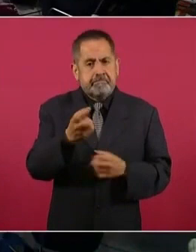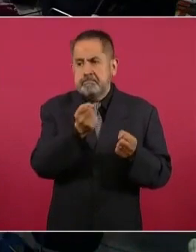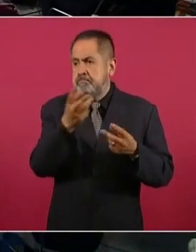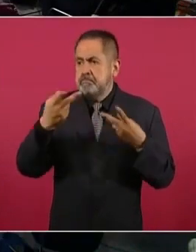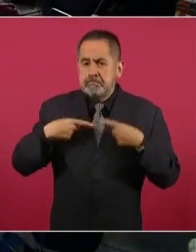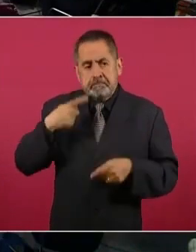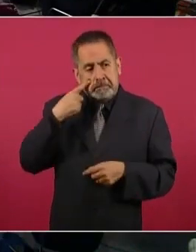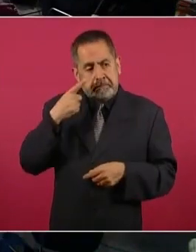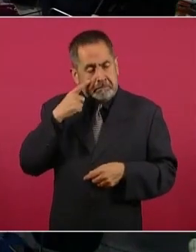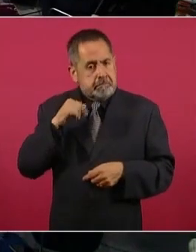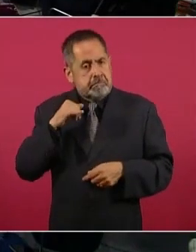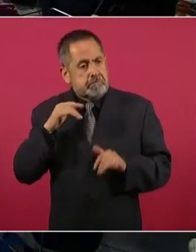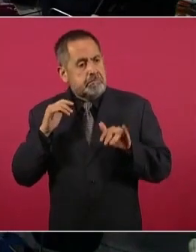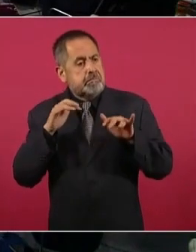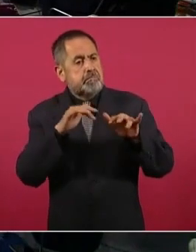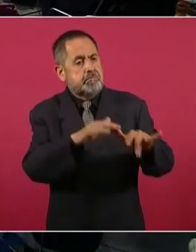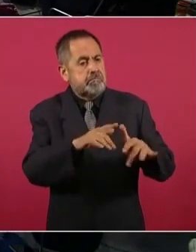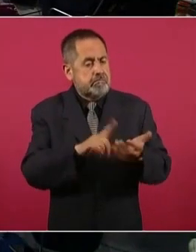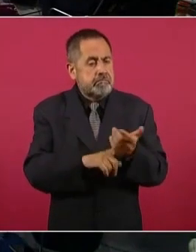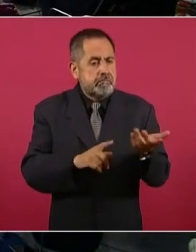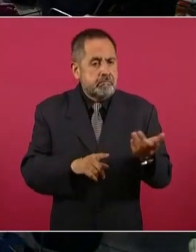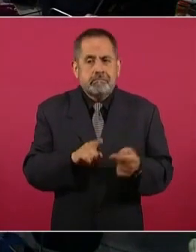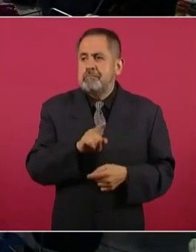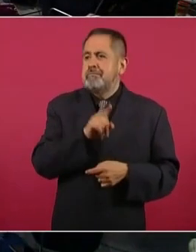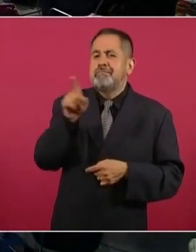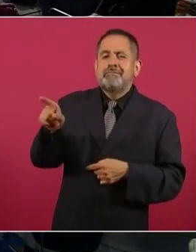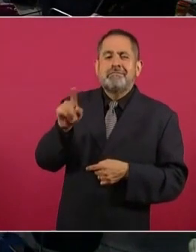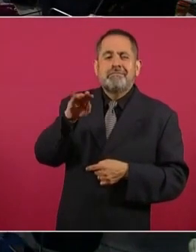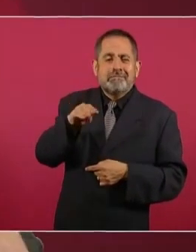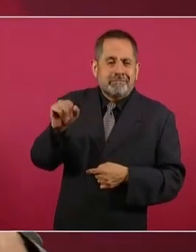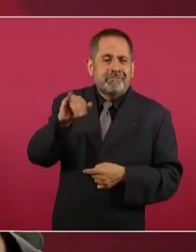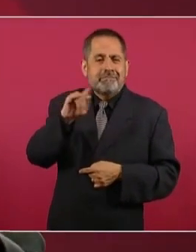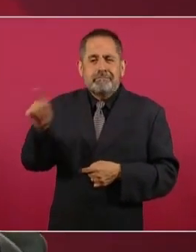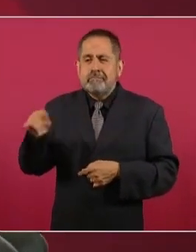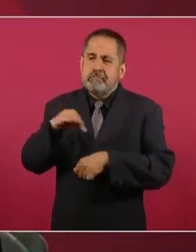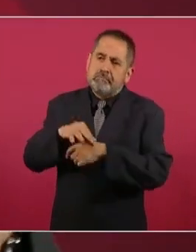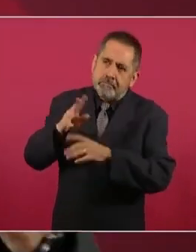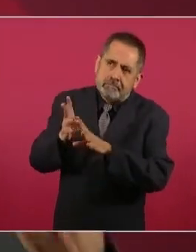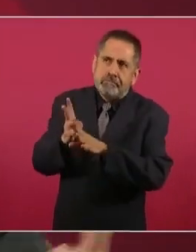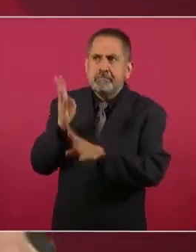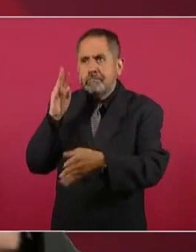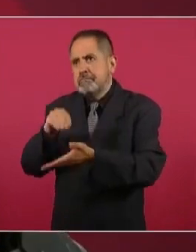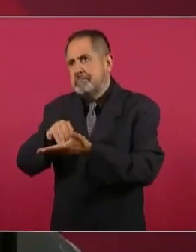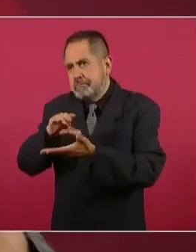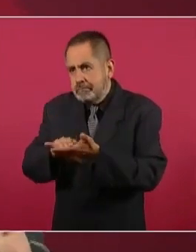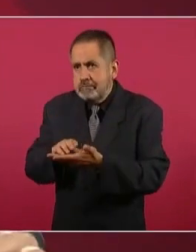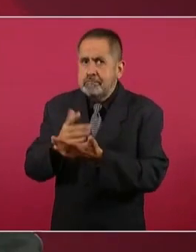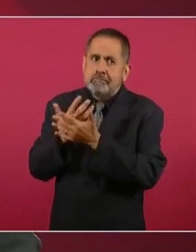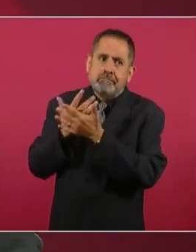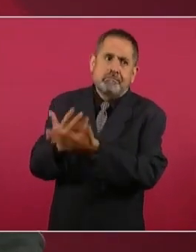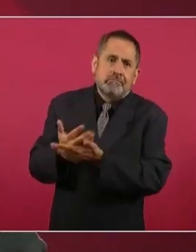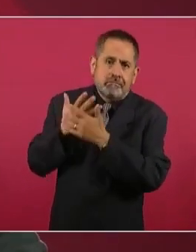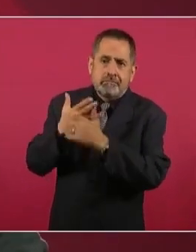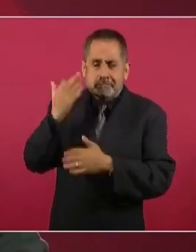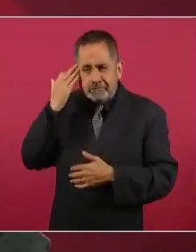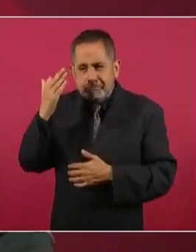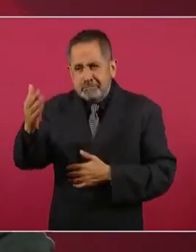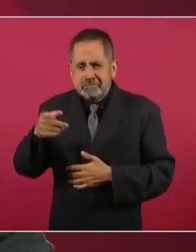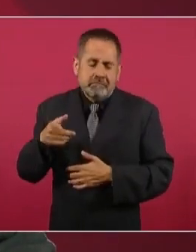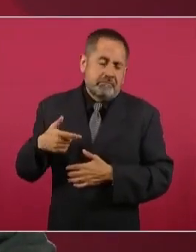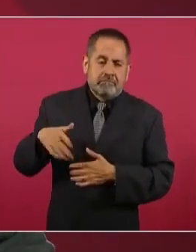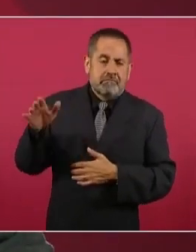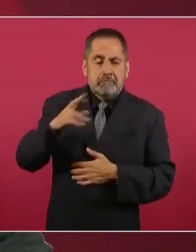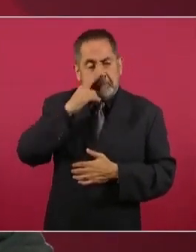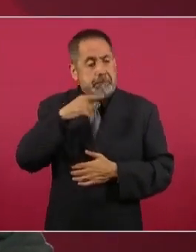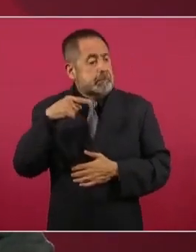población que le parecía inconveniente, y desde luego puede serlo, el hacer filas o tener tiempos de espera en las